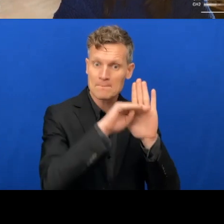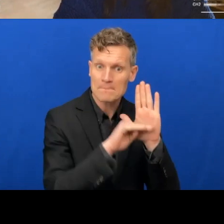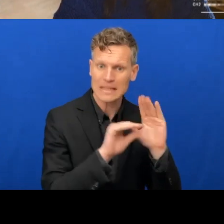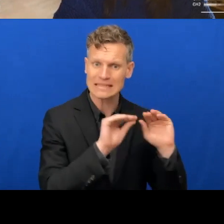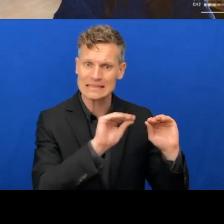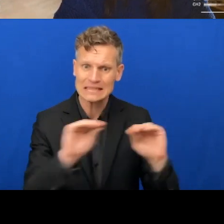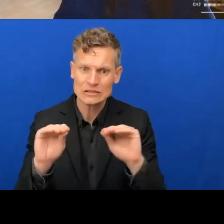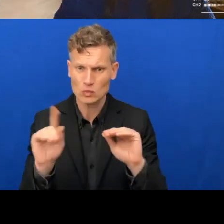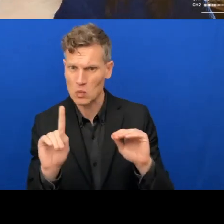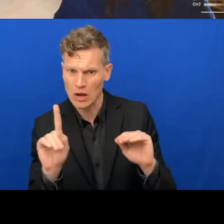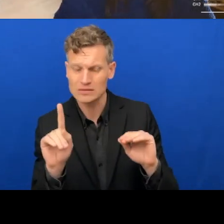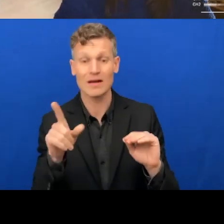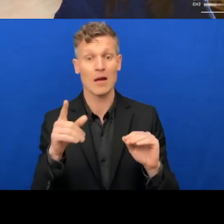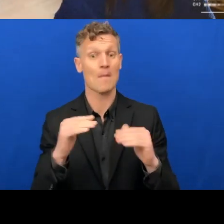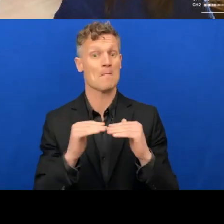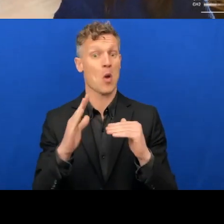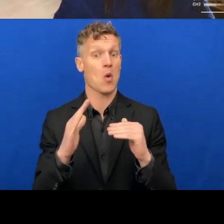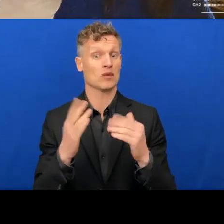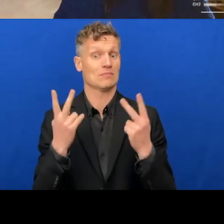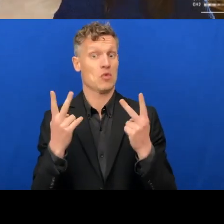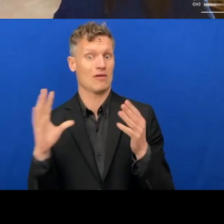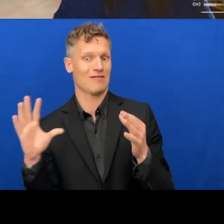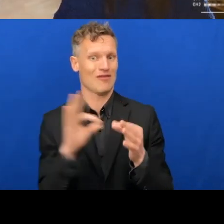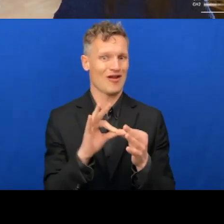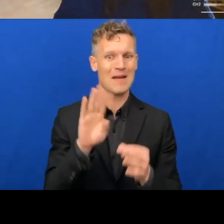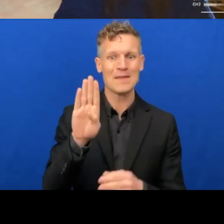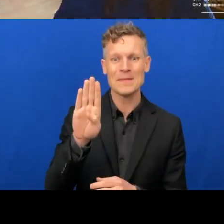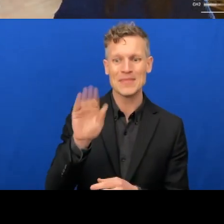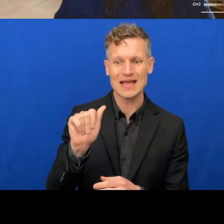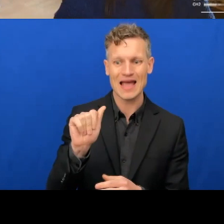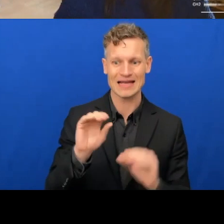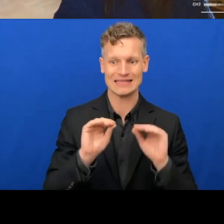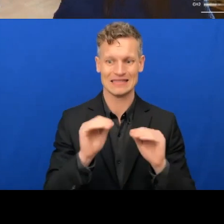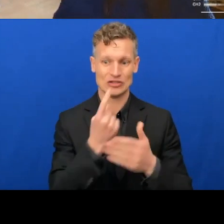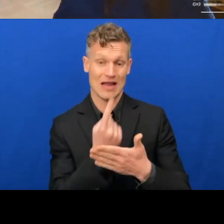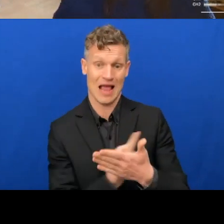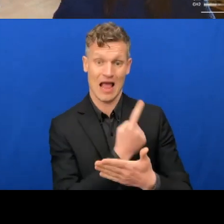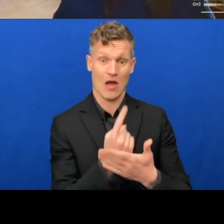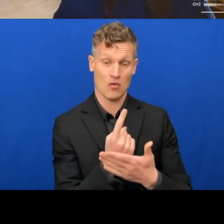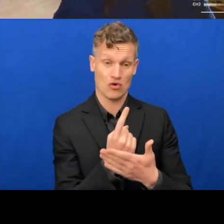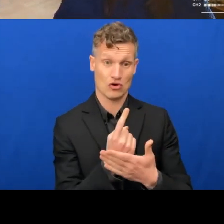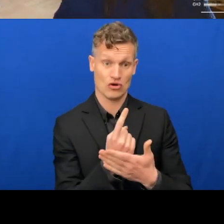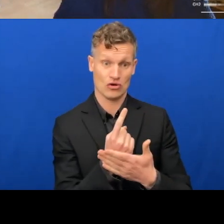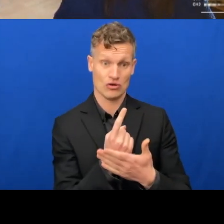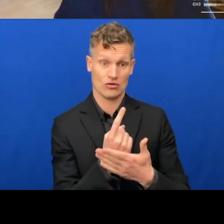importante fue en la licenciatura en relación con la cantidad de horas en aula y